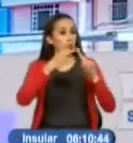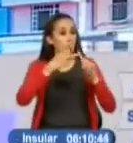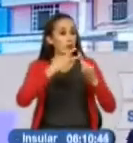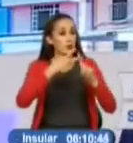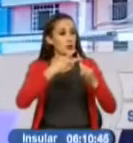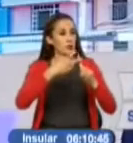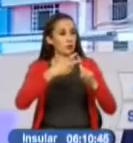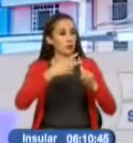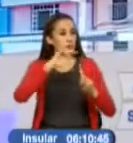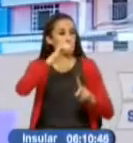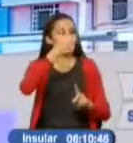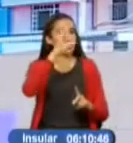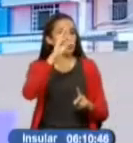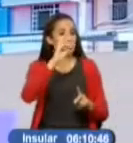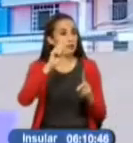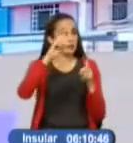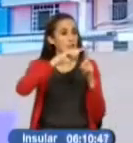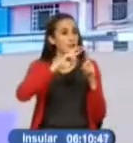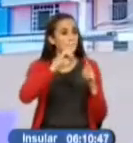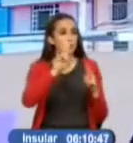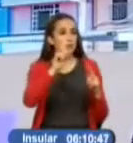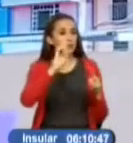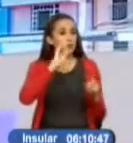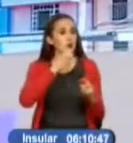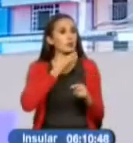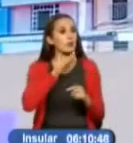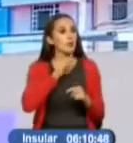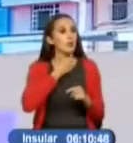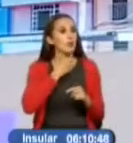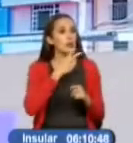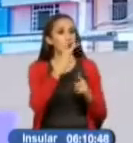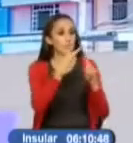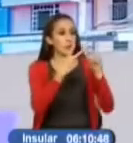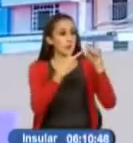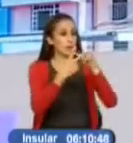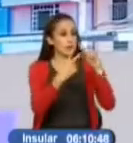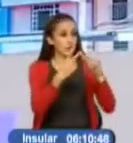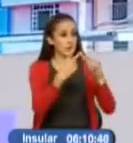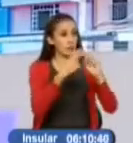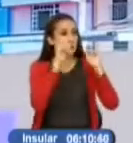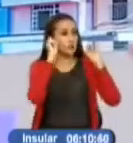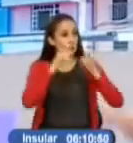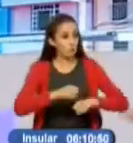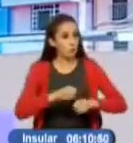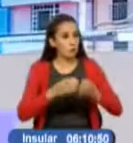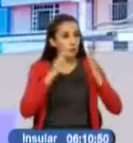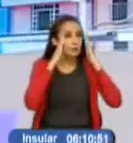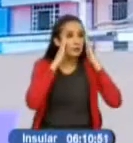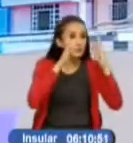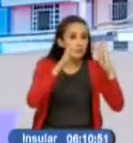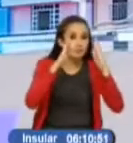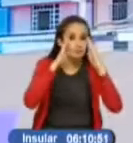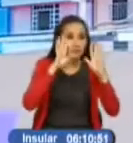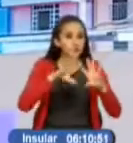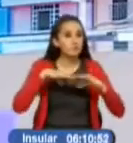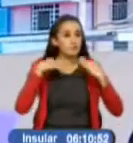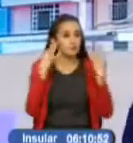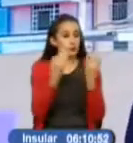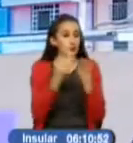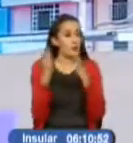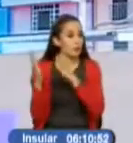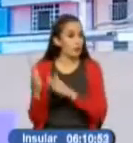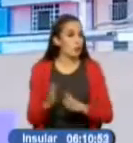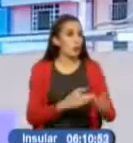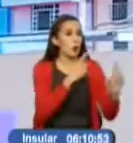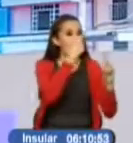ser entre el 17 y el 21 de agosto. Esas dos postulaciones permiten que el chico, que debe estar atento con su familia durante este mes,